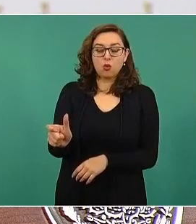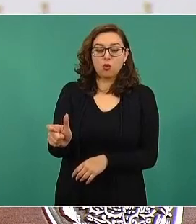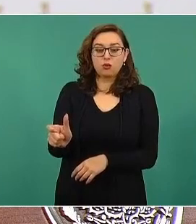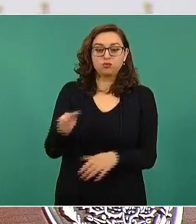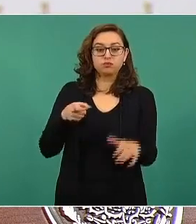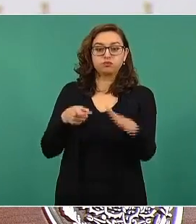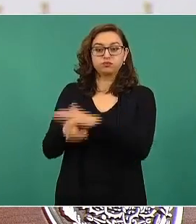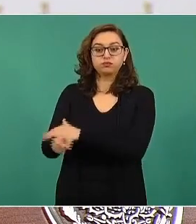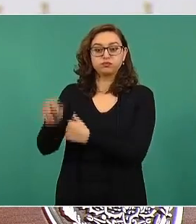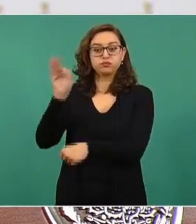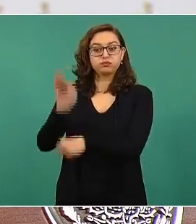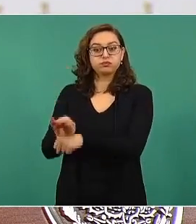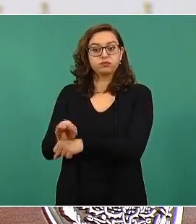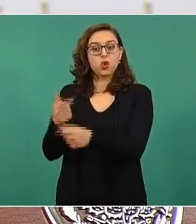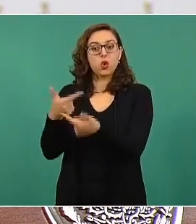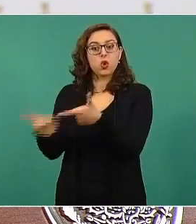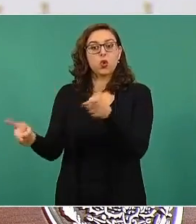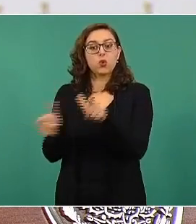al PAN